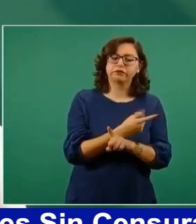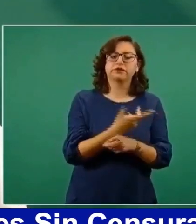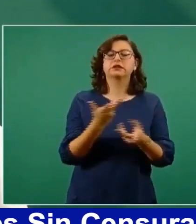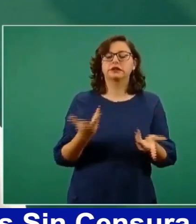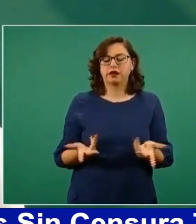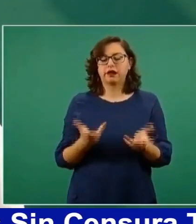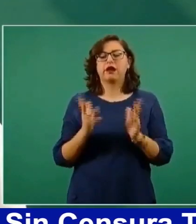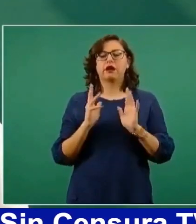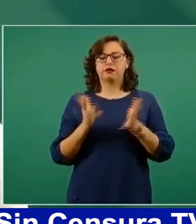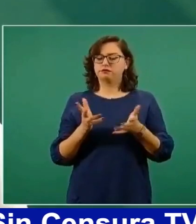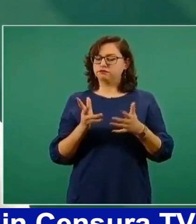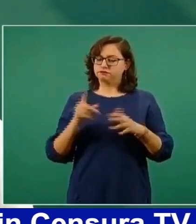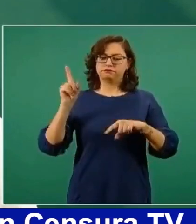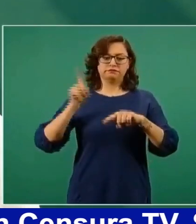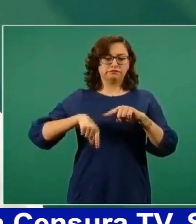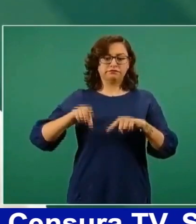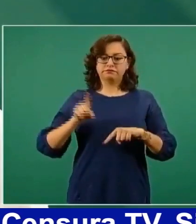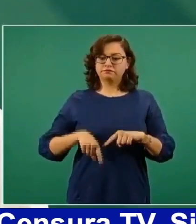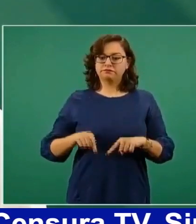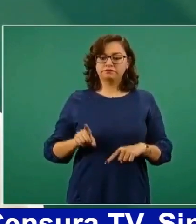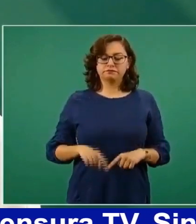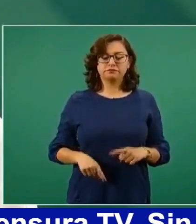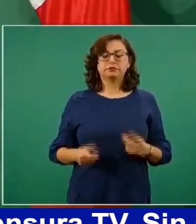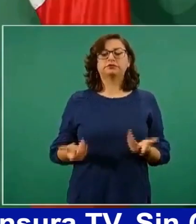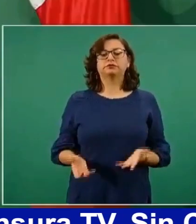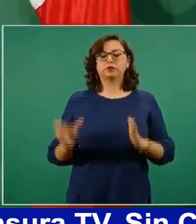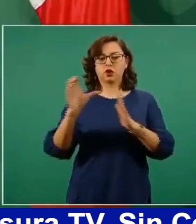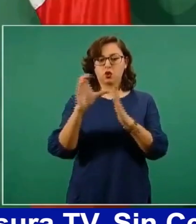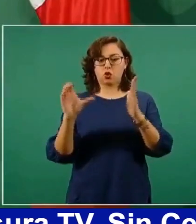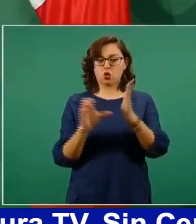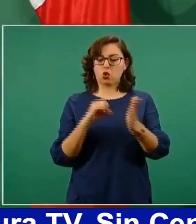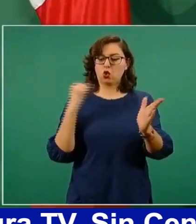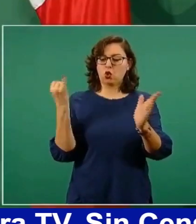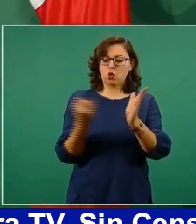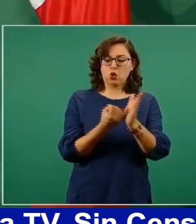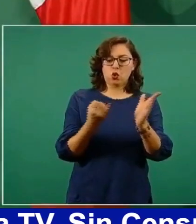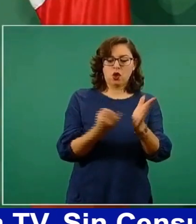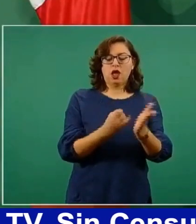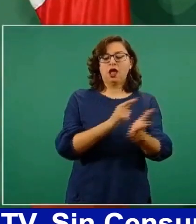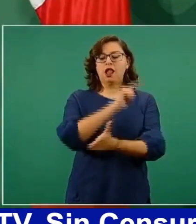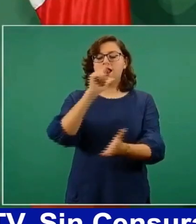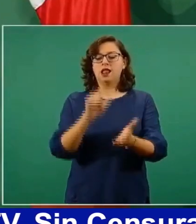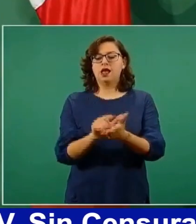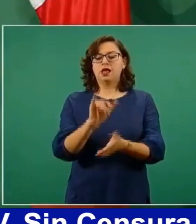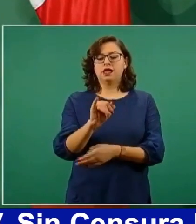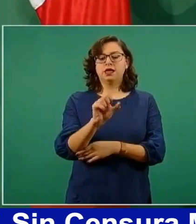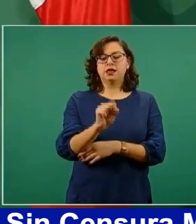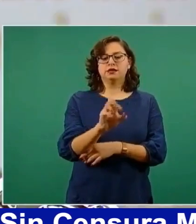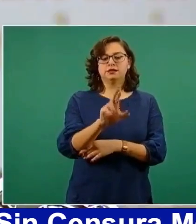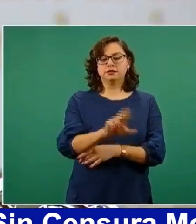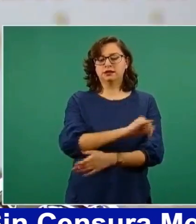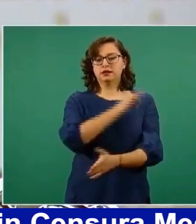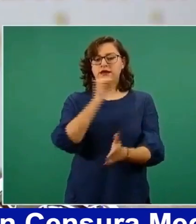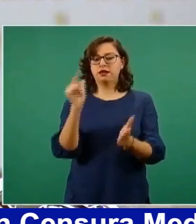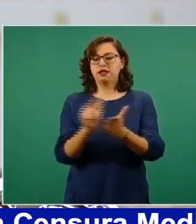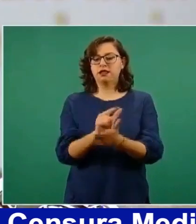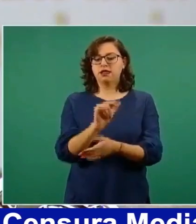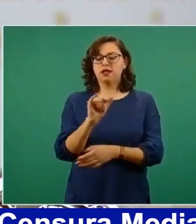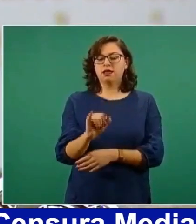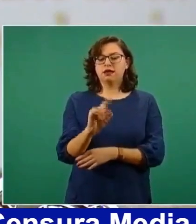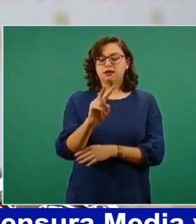huecos en la ley que permitían deducciones fiscales abusivas y mucha simulación. Para evitar